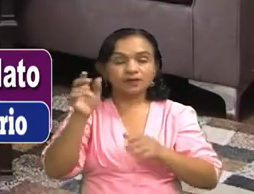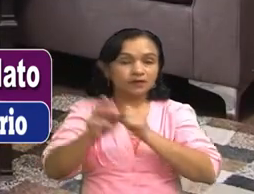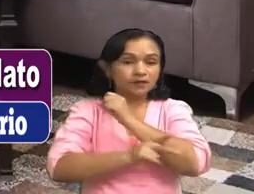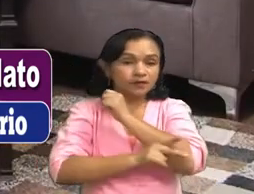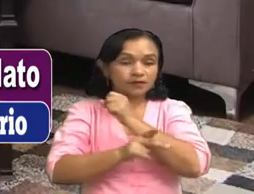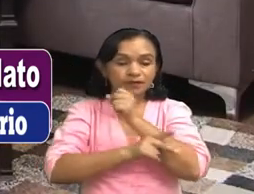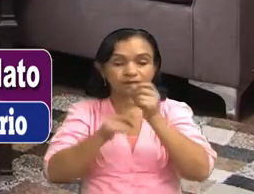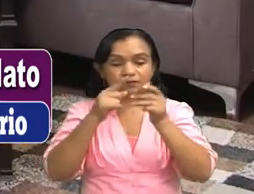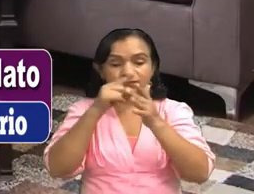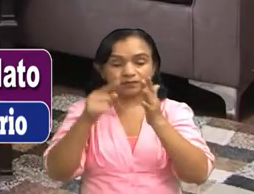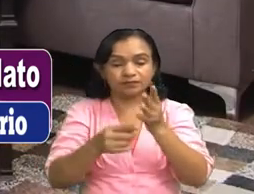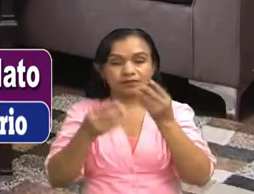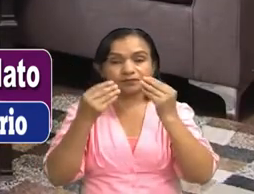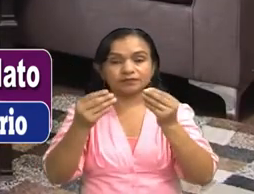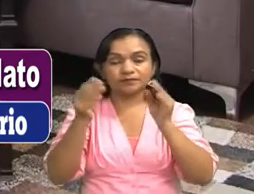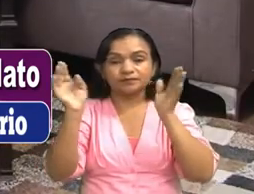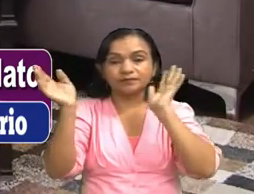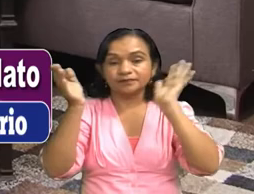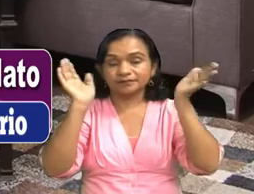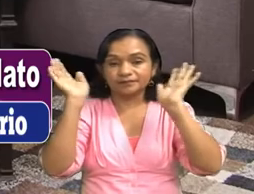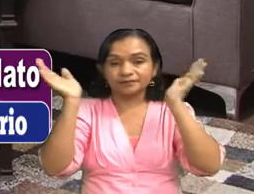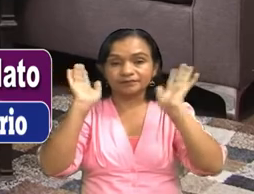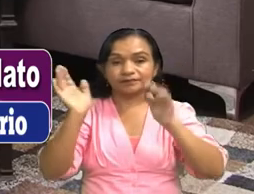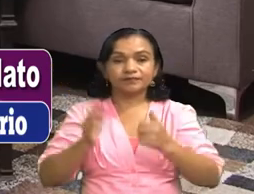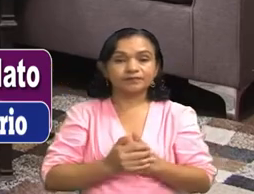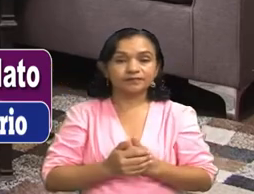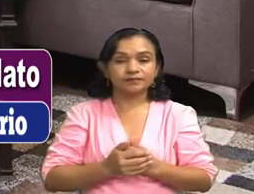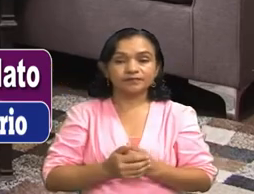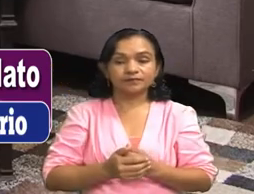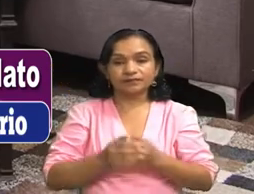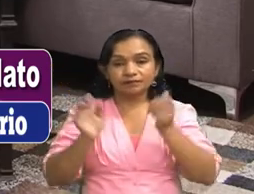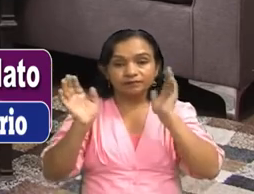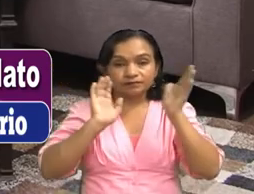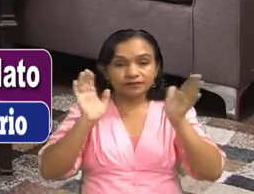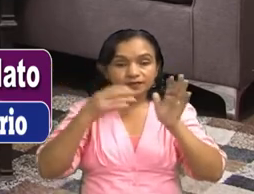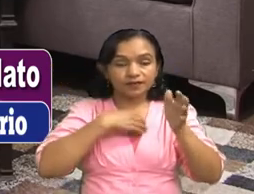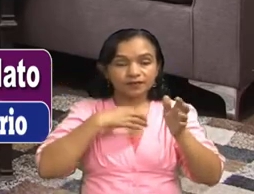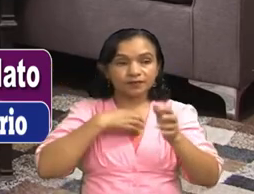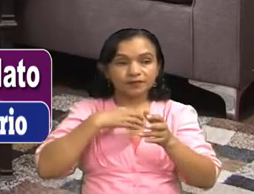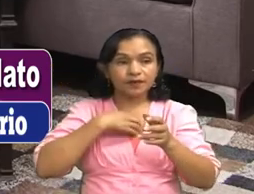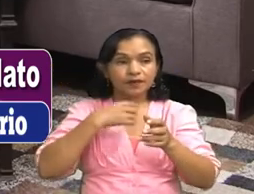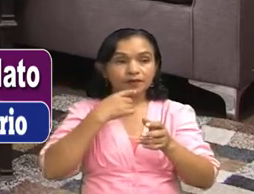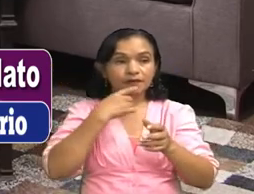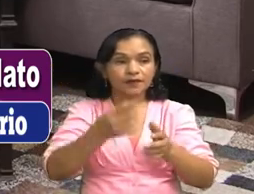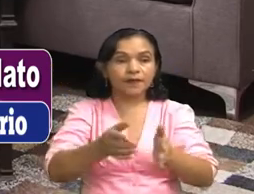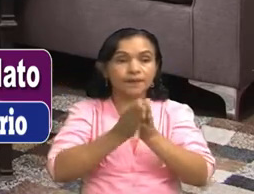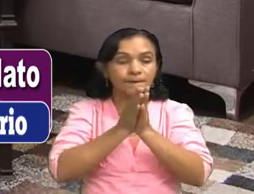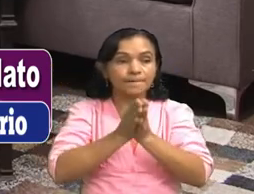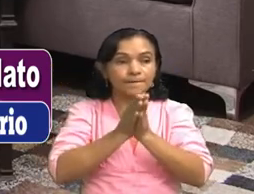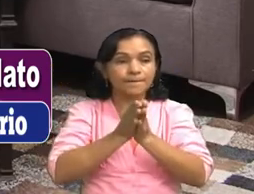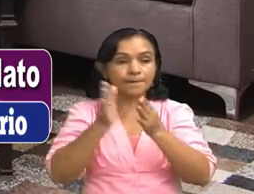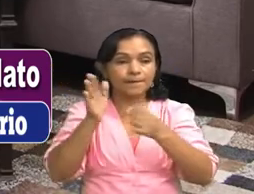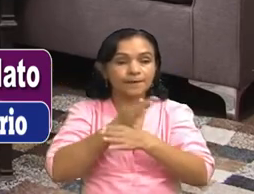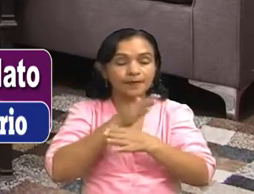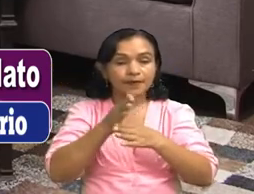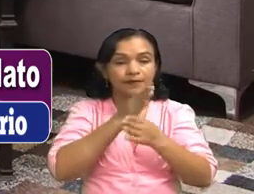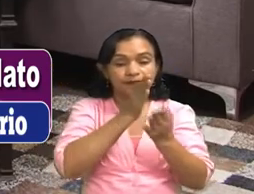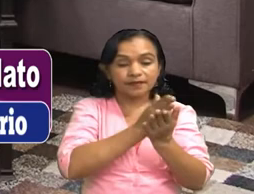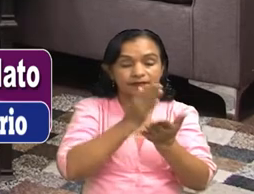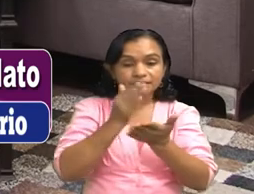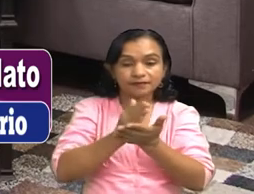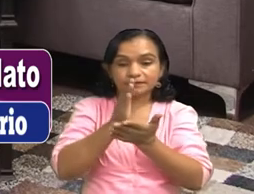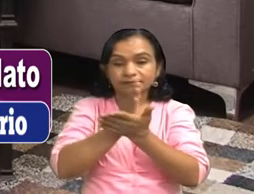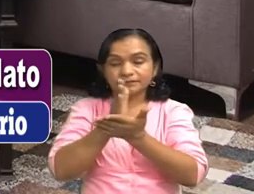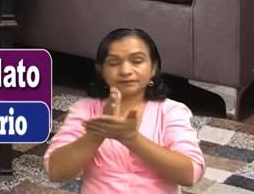Interesante, ¿verdad? Mercados. Mercado, pero que cada mercado te pide el tipo de queso diferente. Ya sé que es